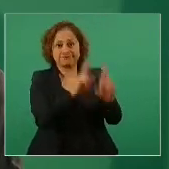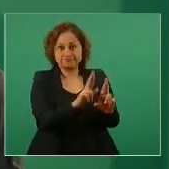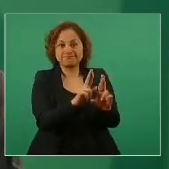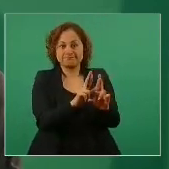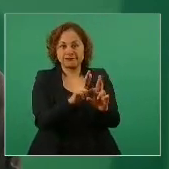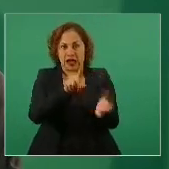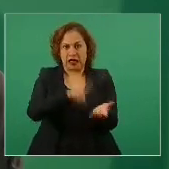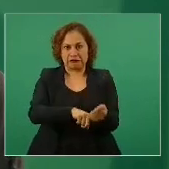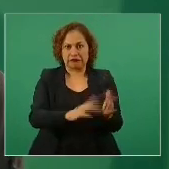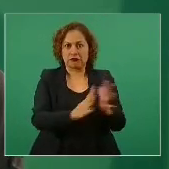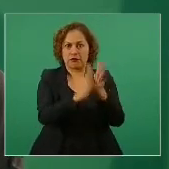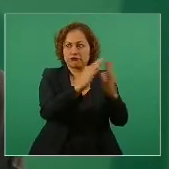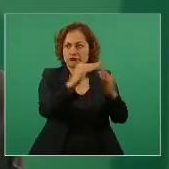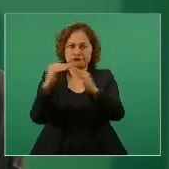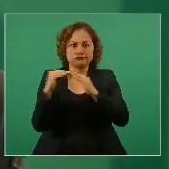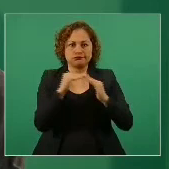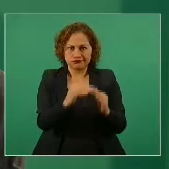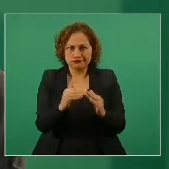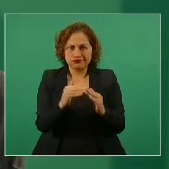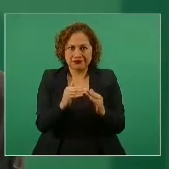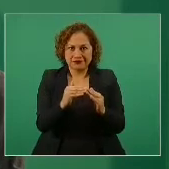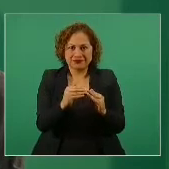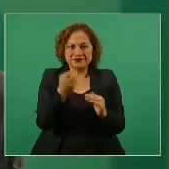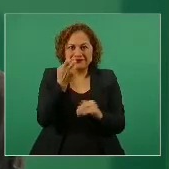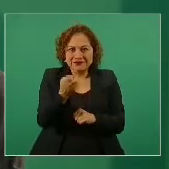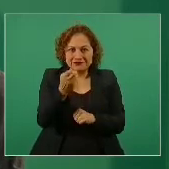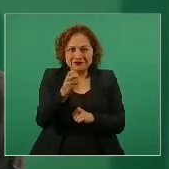En la democracia es el pueblo